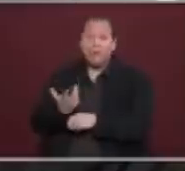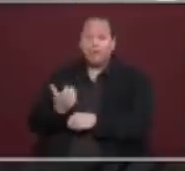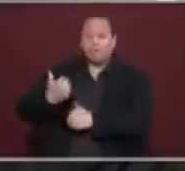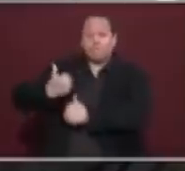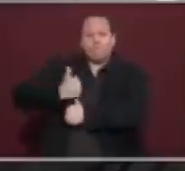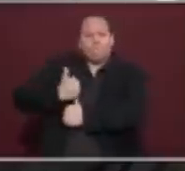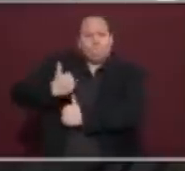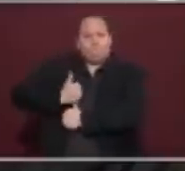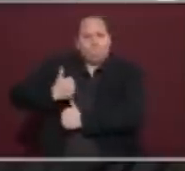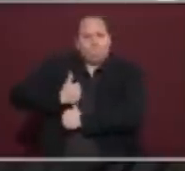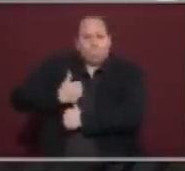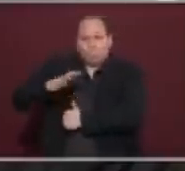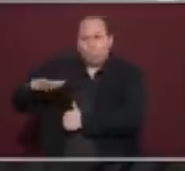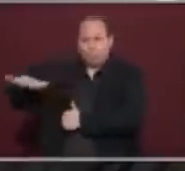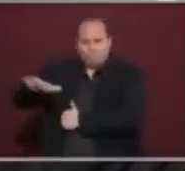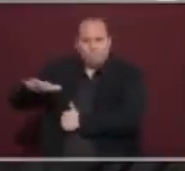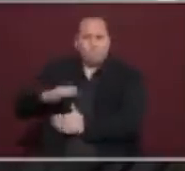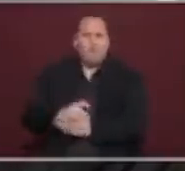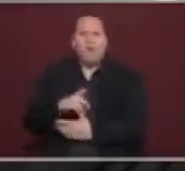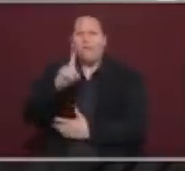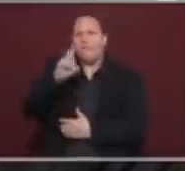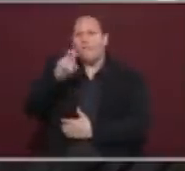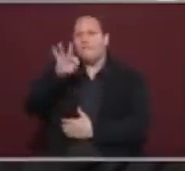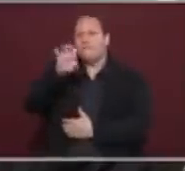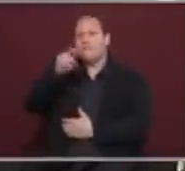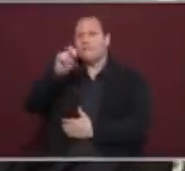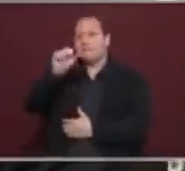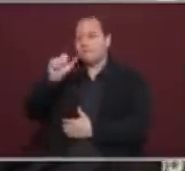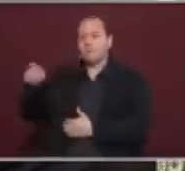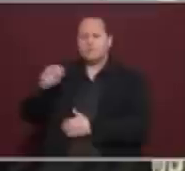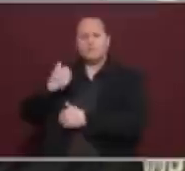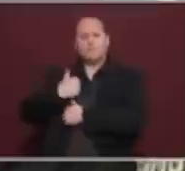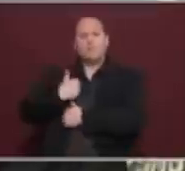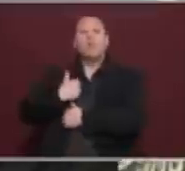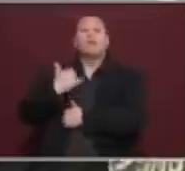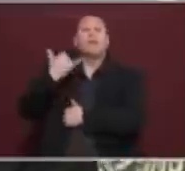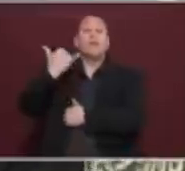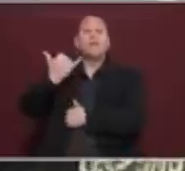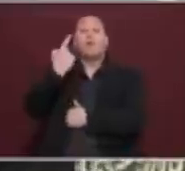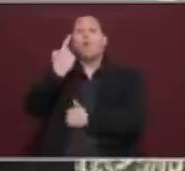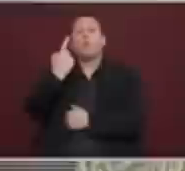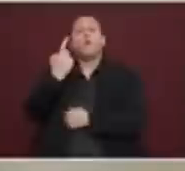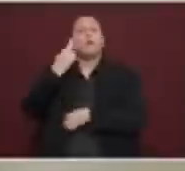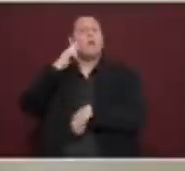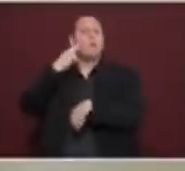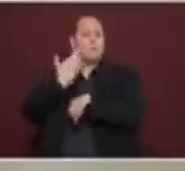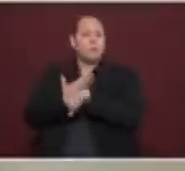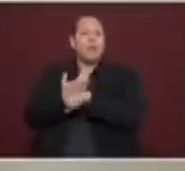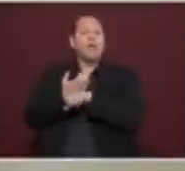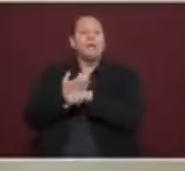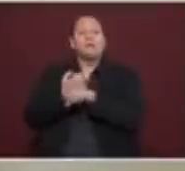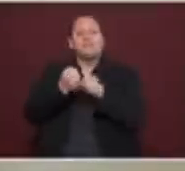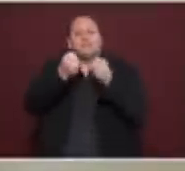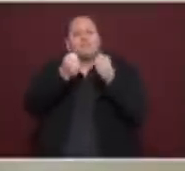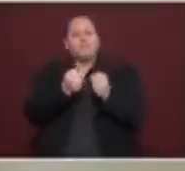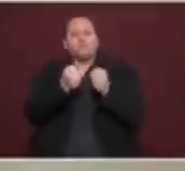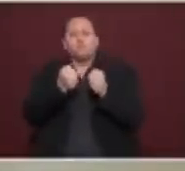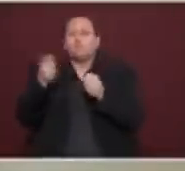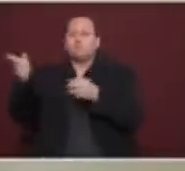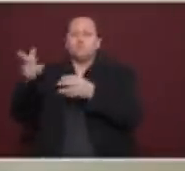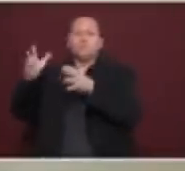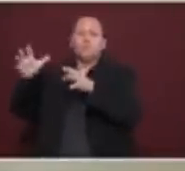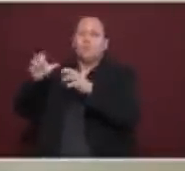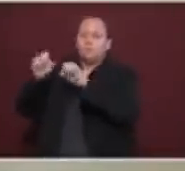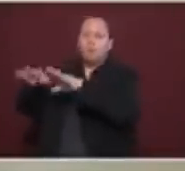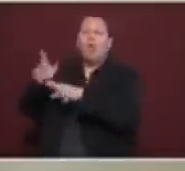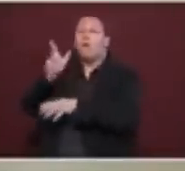defensa y un representante de la secretaría de seguridad pública en particular de